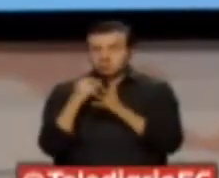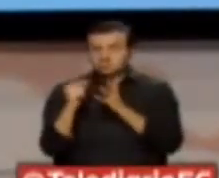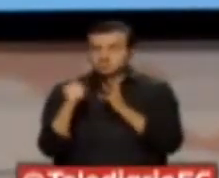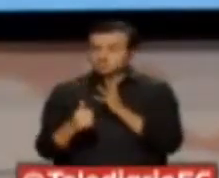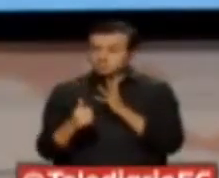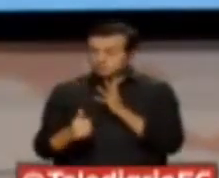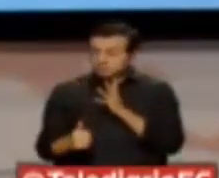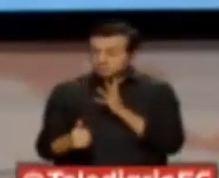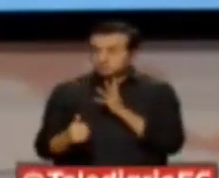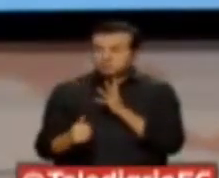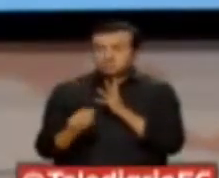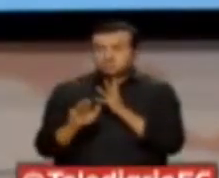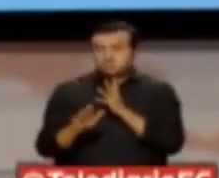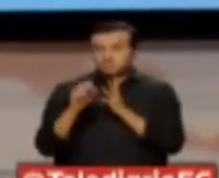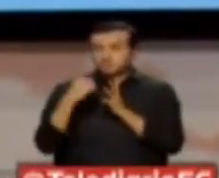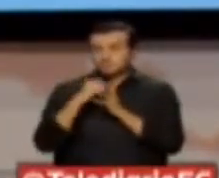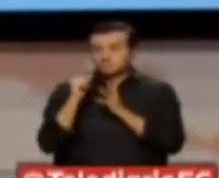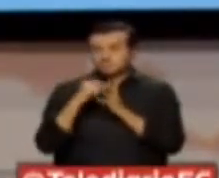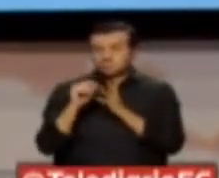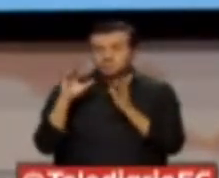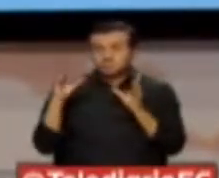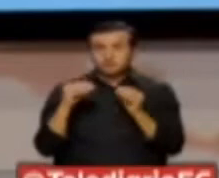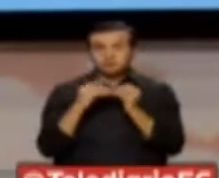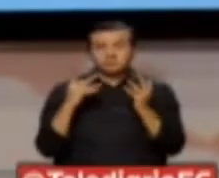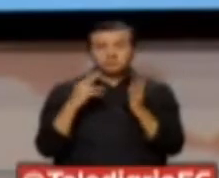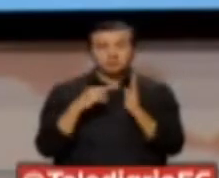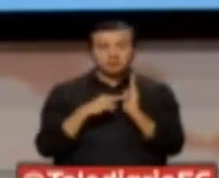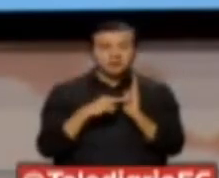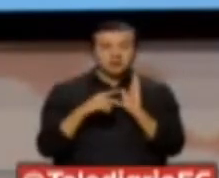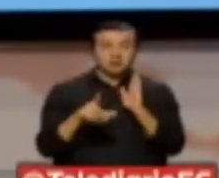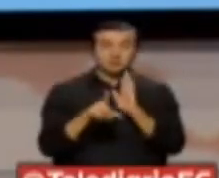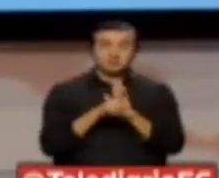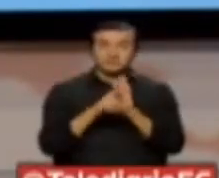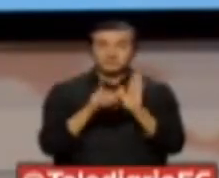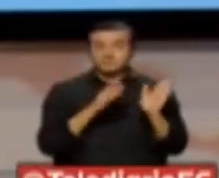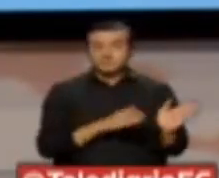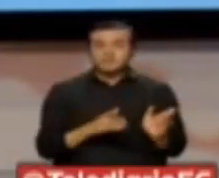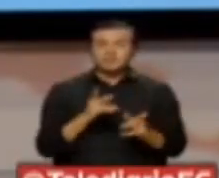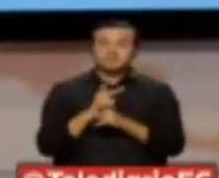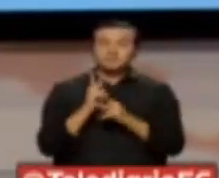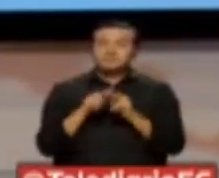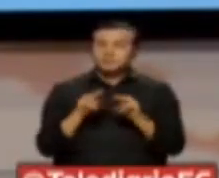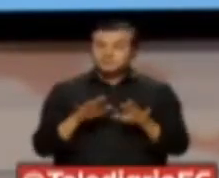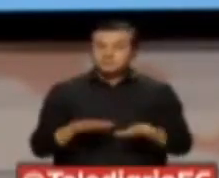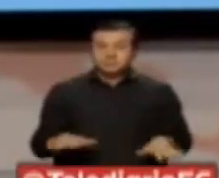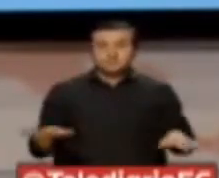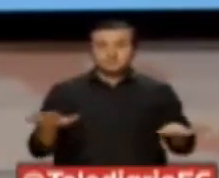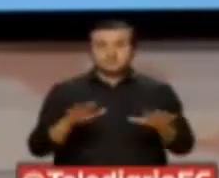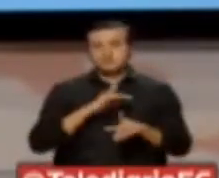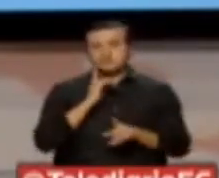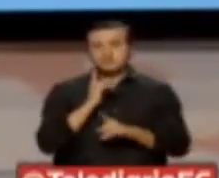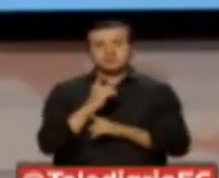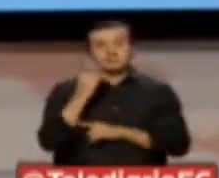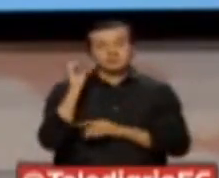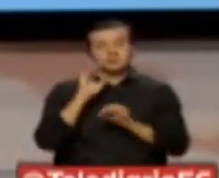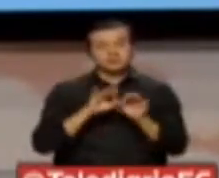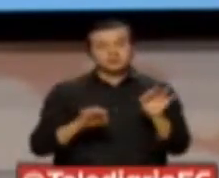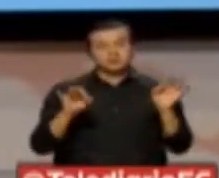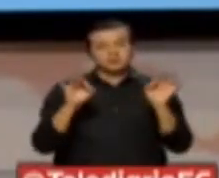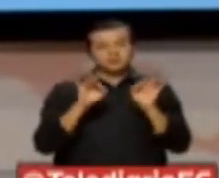cosas correctamente y que se cumpla con los requisitos de ley y reglamentos ambientales en el ecuador claro eso es muy importante